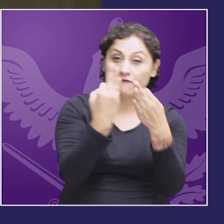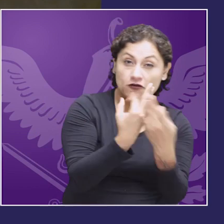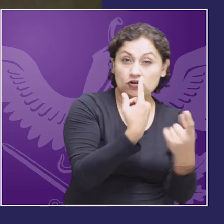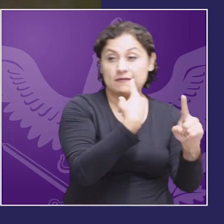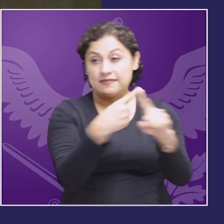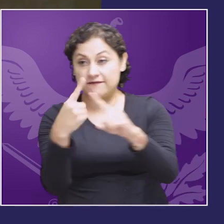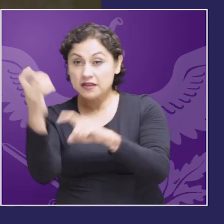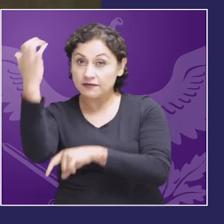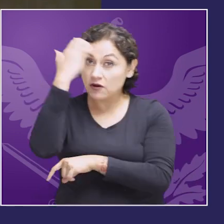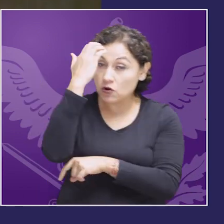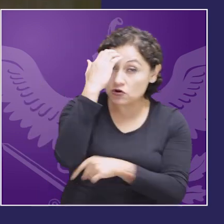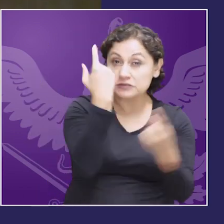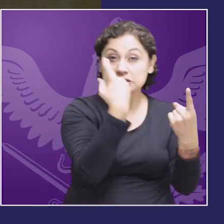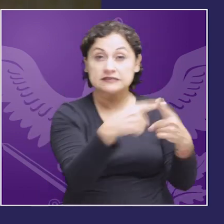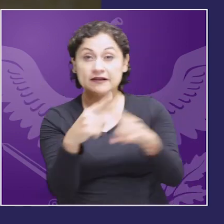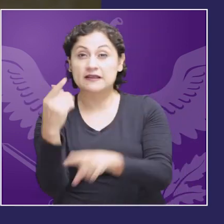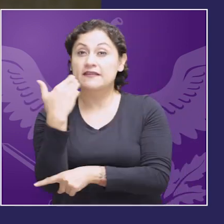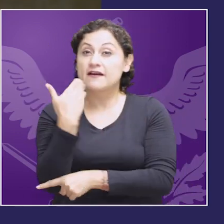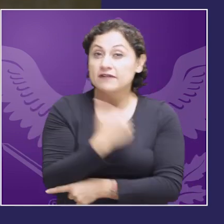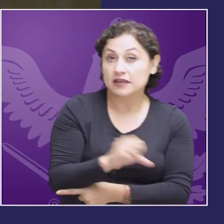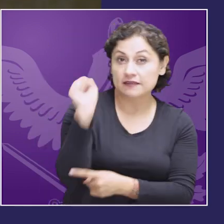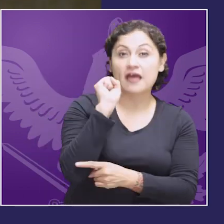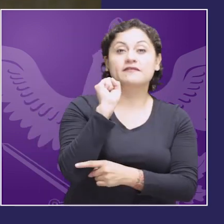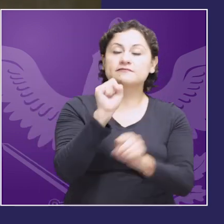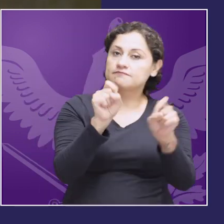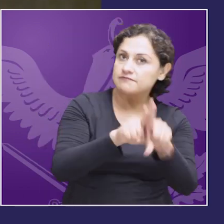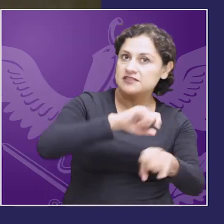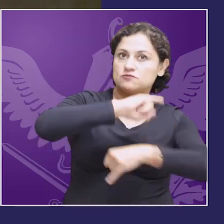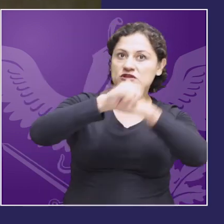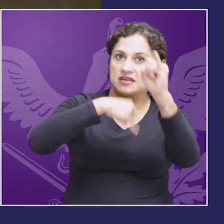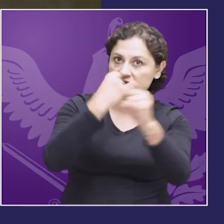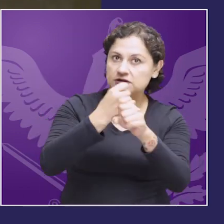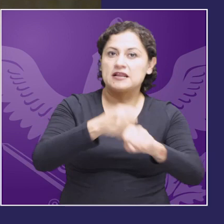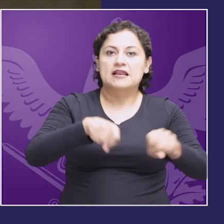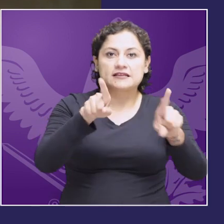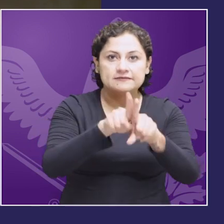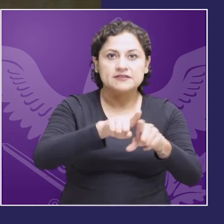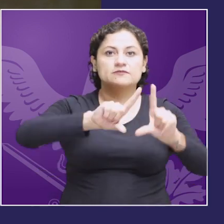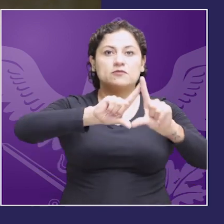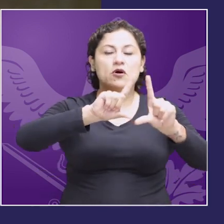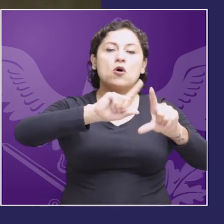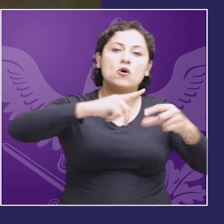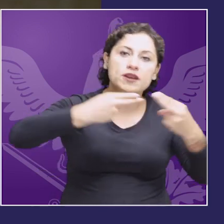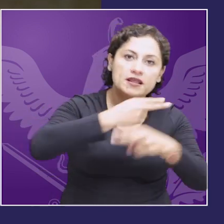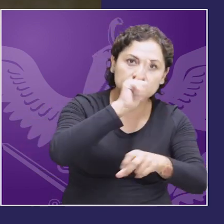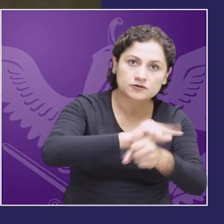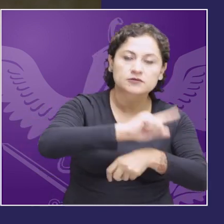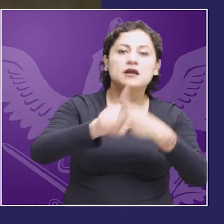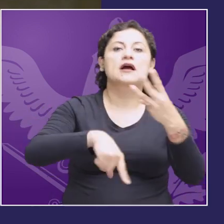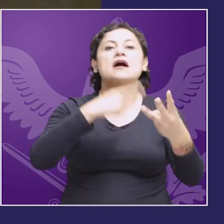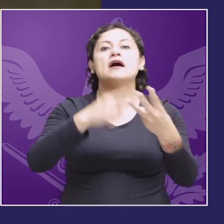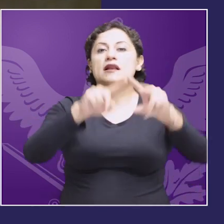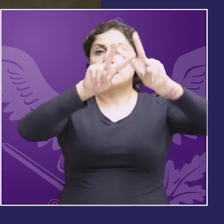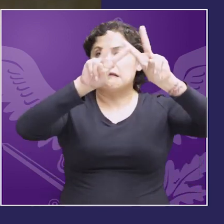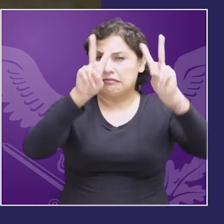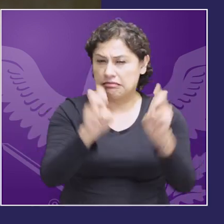las herramientas normativas, el conocimiento derivado de los tratados internacionales, de la